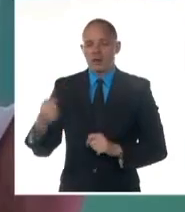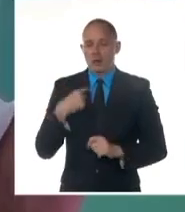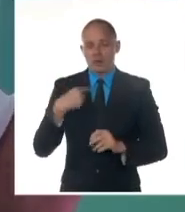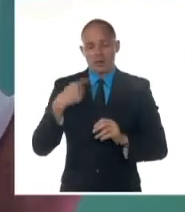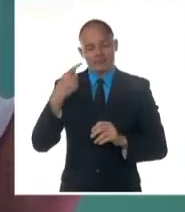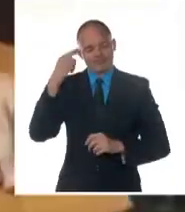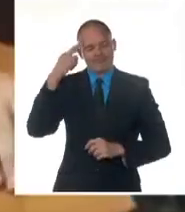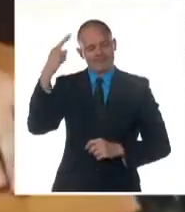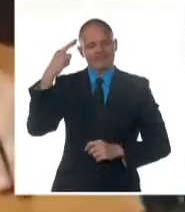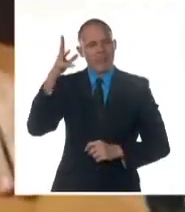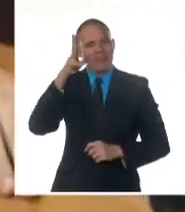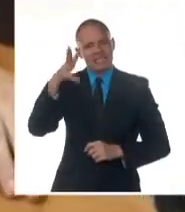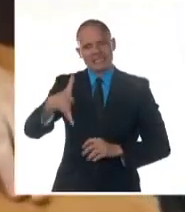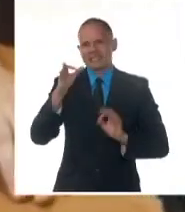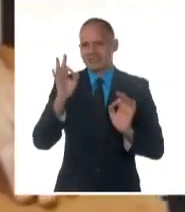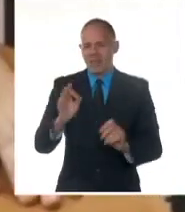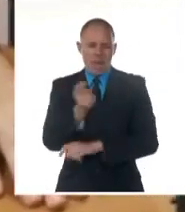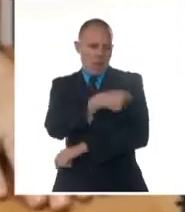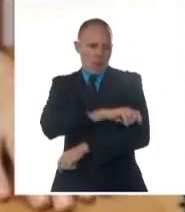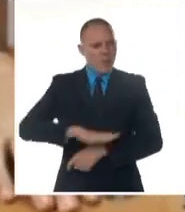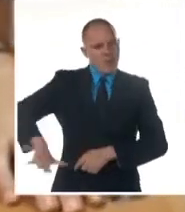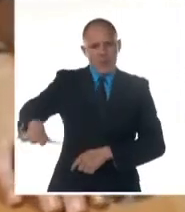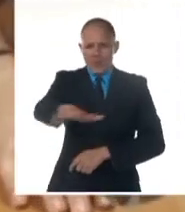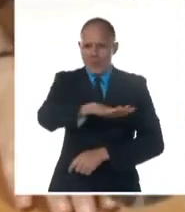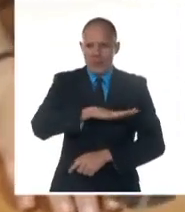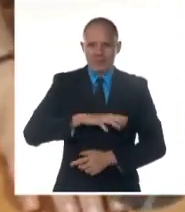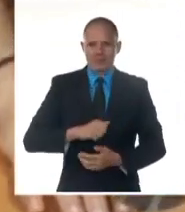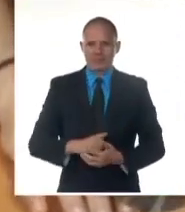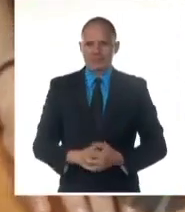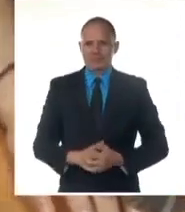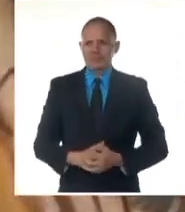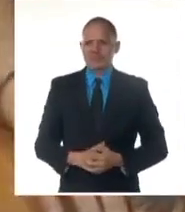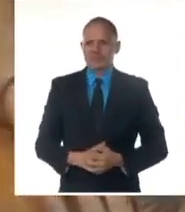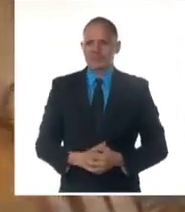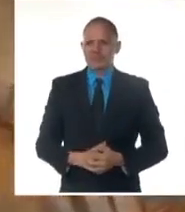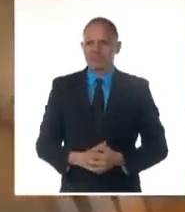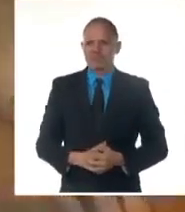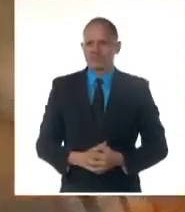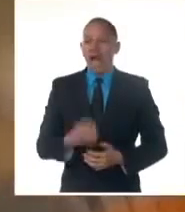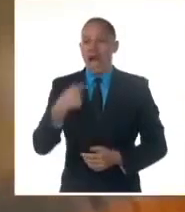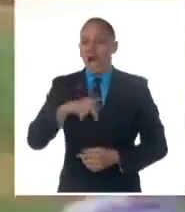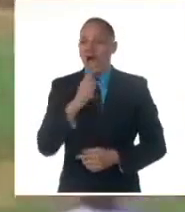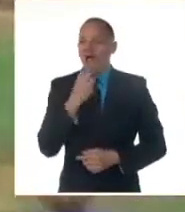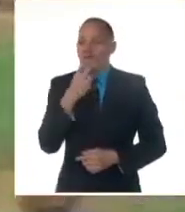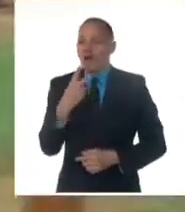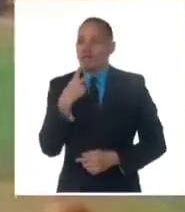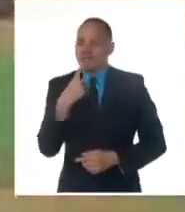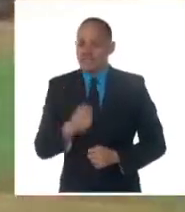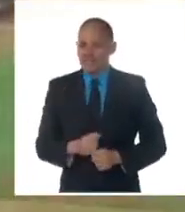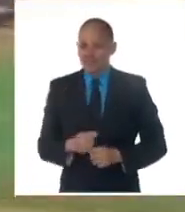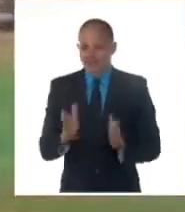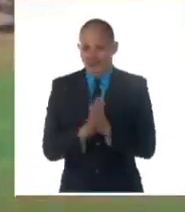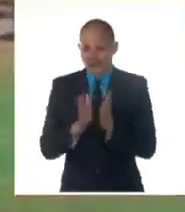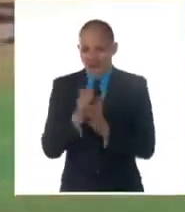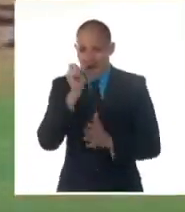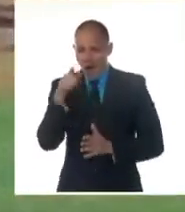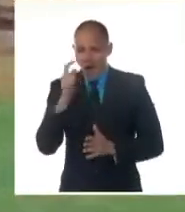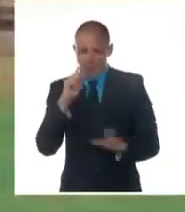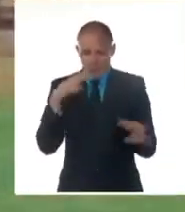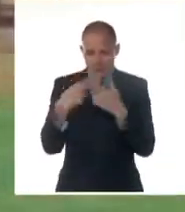en la memoria popular de todos los cubanos. Doy toda mi confianza a Omar Linares ahora en este turno al